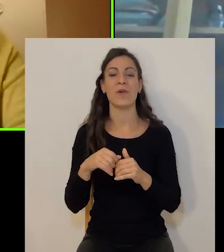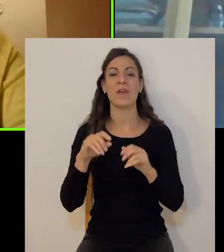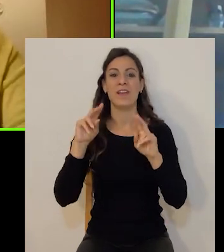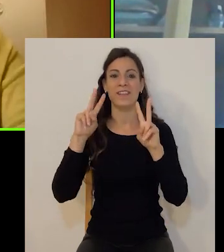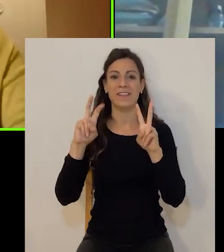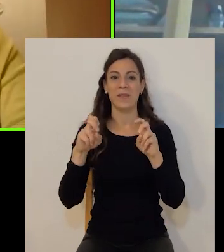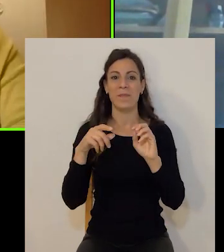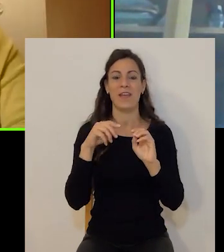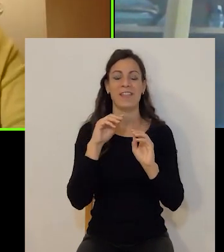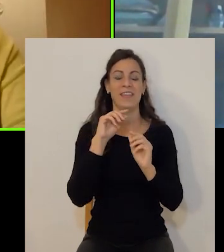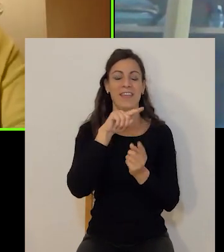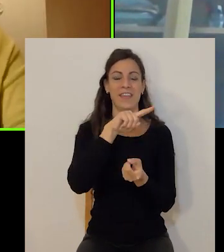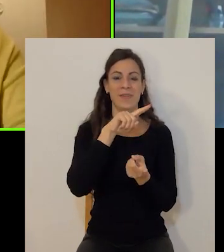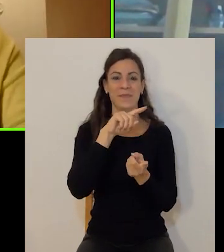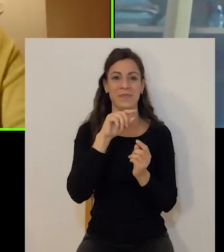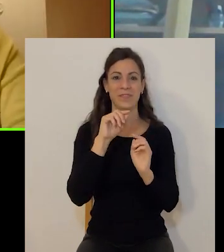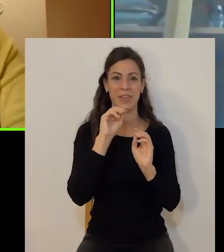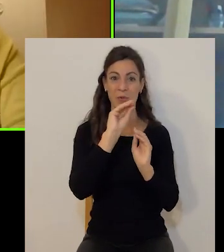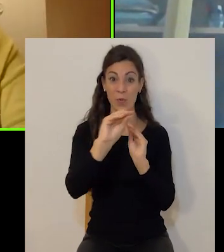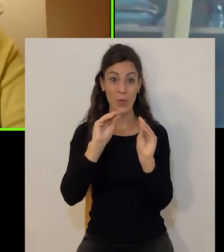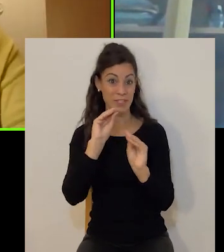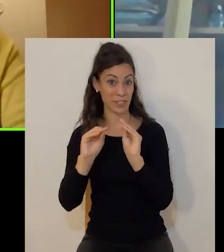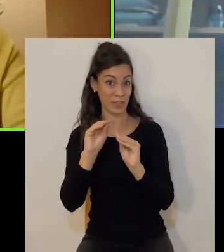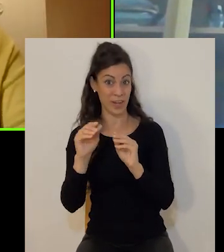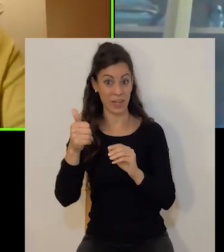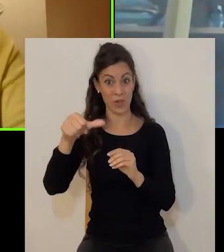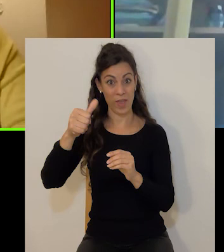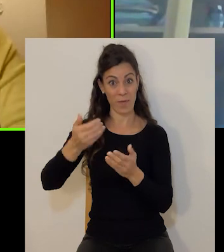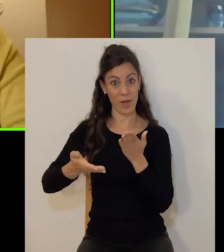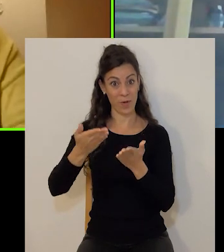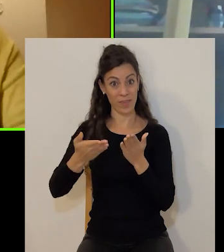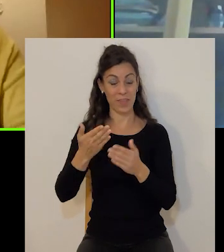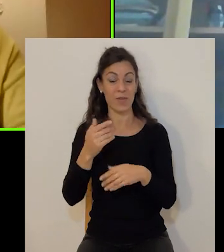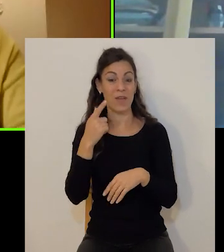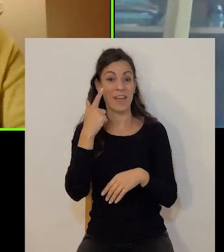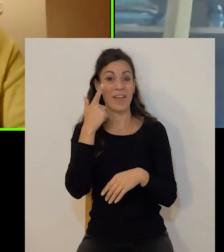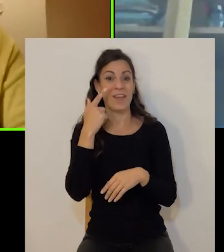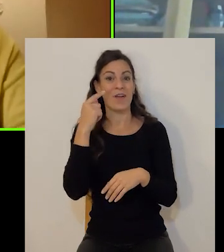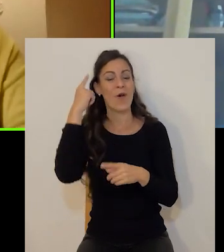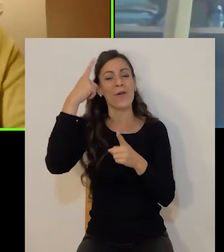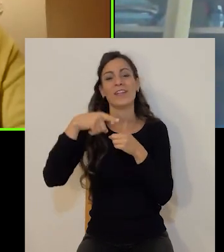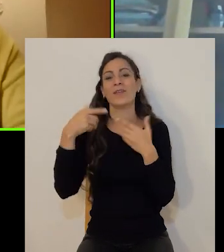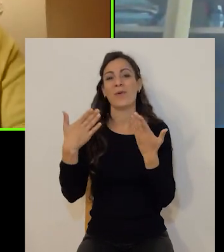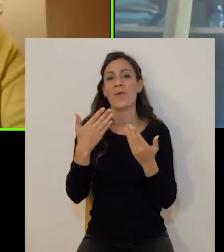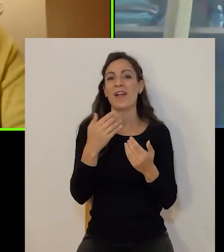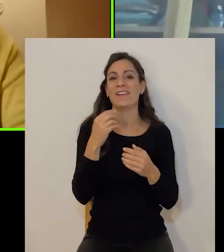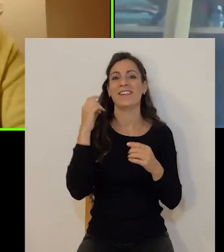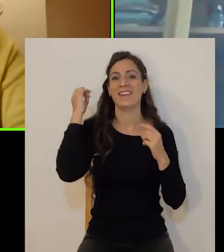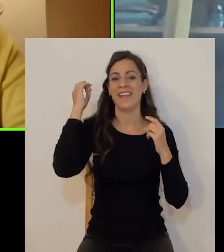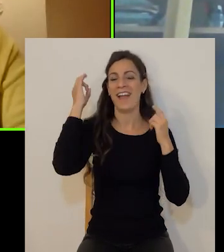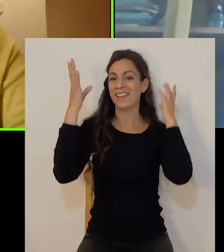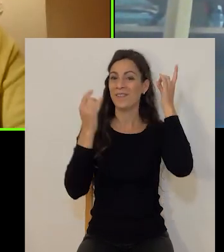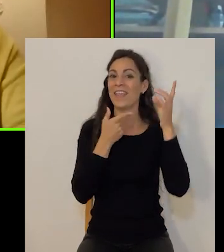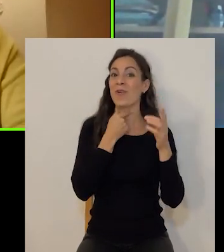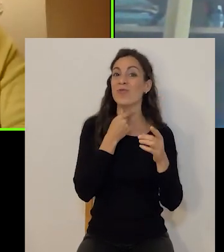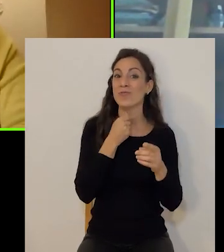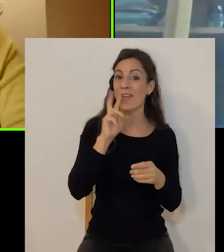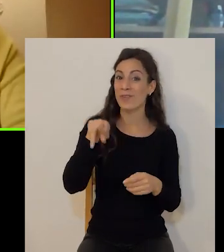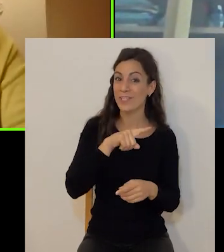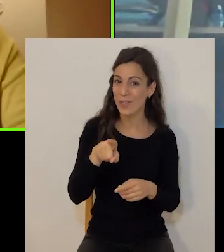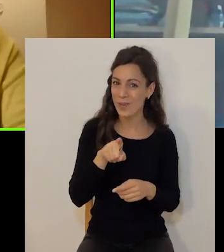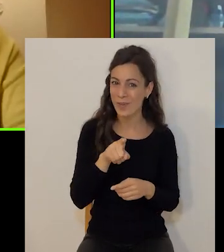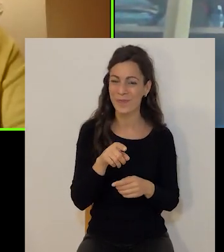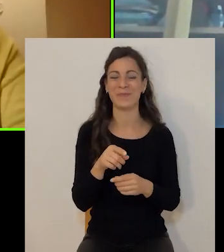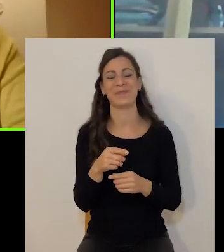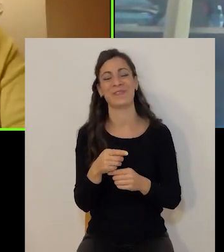evaluación o de satisfacción para saber si les ha gustado la actividad. Claro, Nuria, muchísimas gracias, de verdad, muchísimas